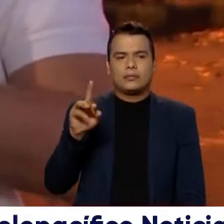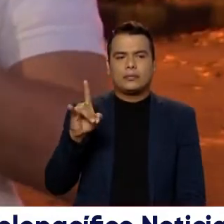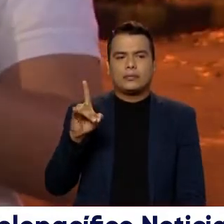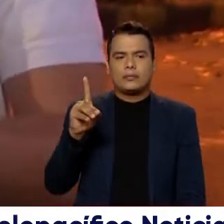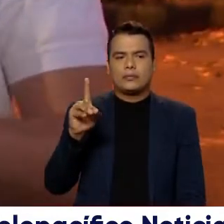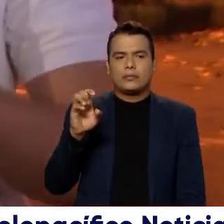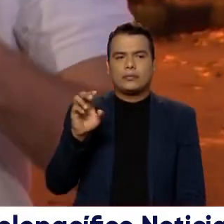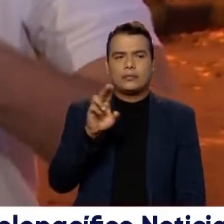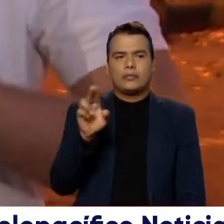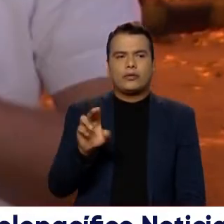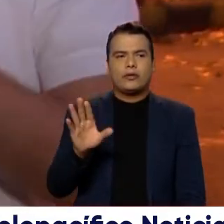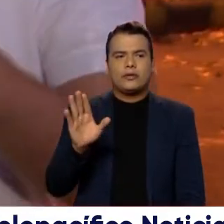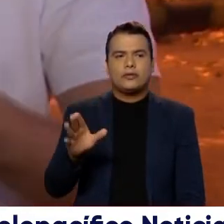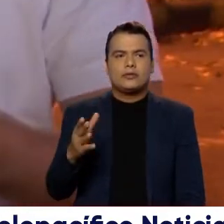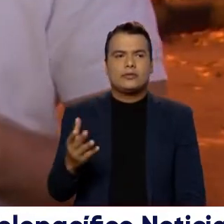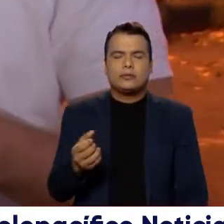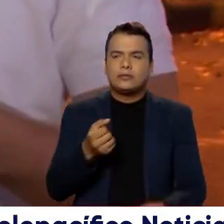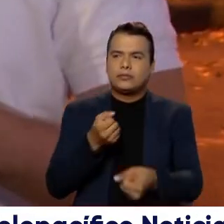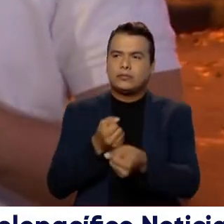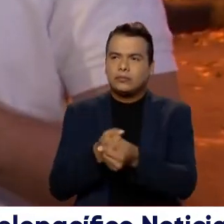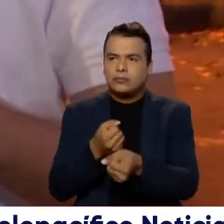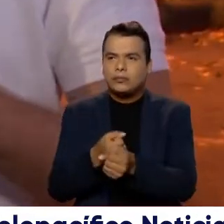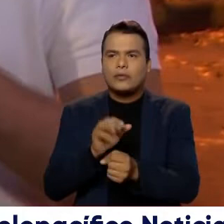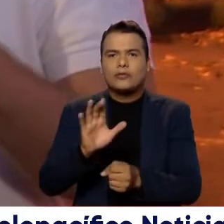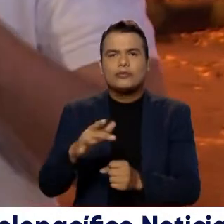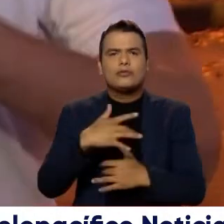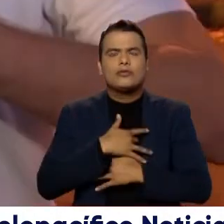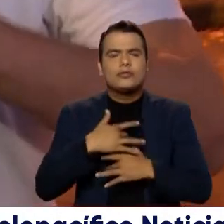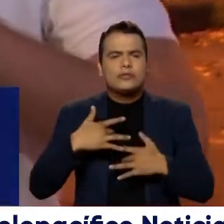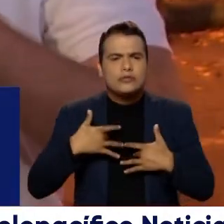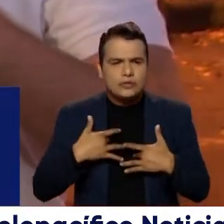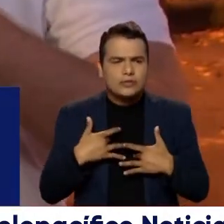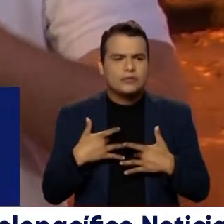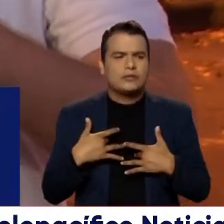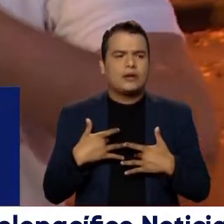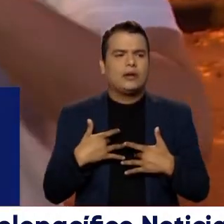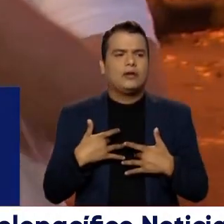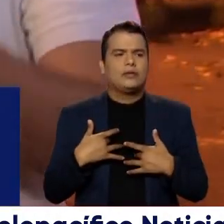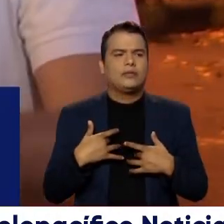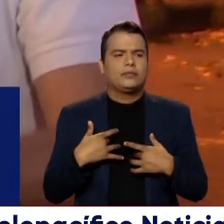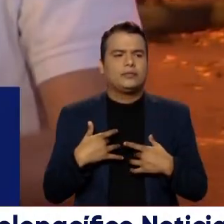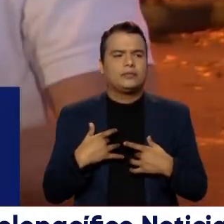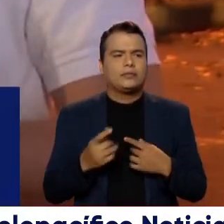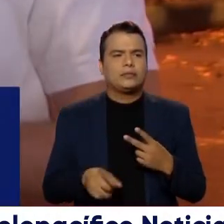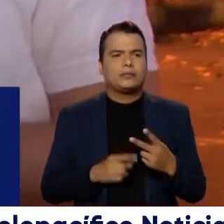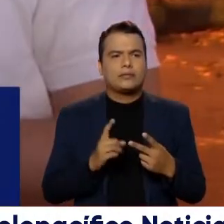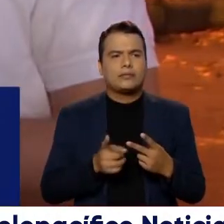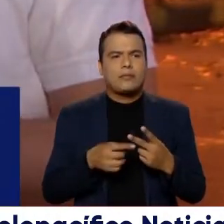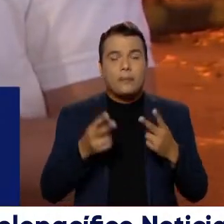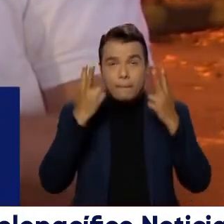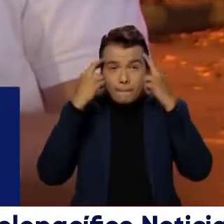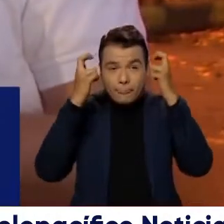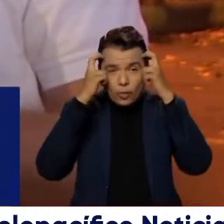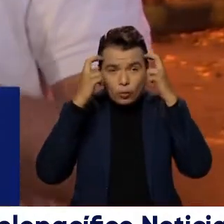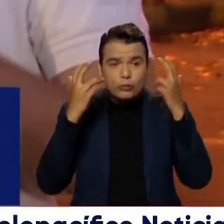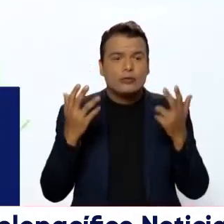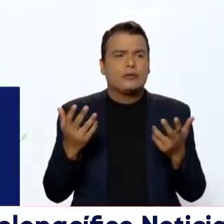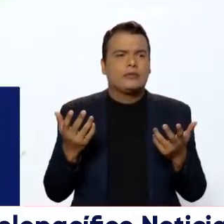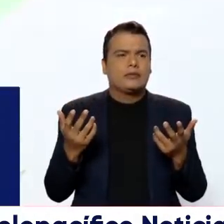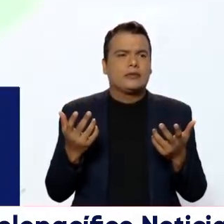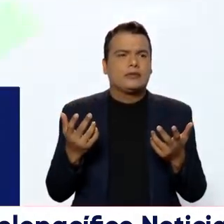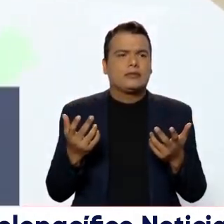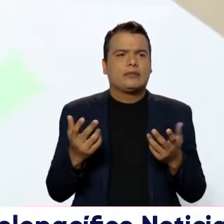nivel integral, desde la salud, también apoyos desde el conocimiento hacia